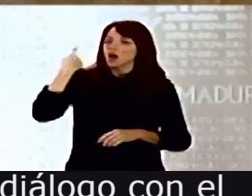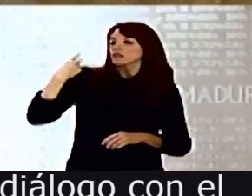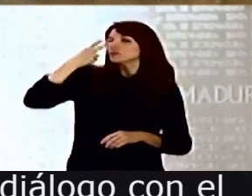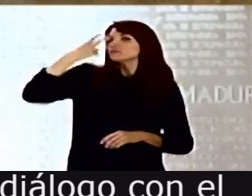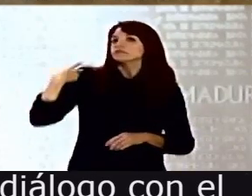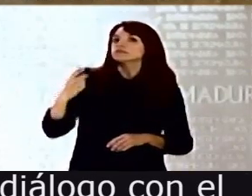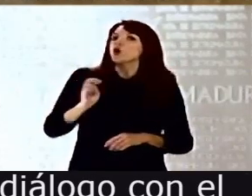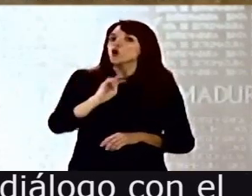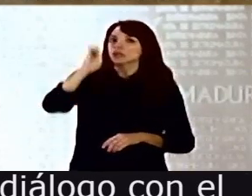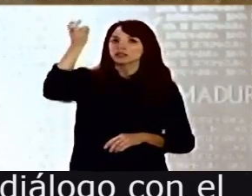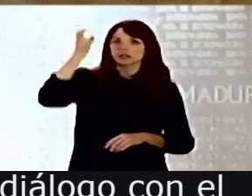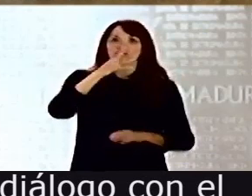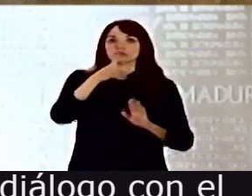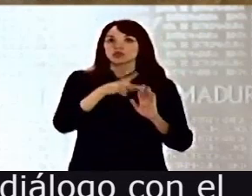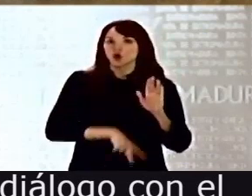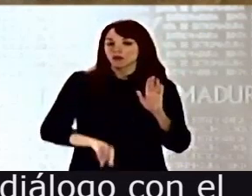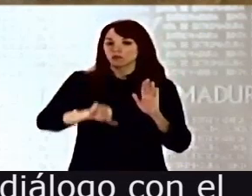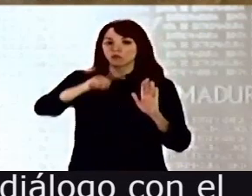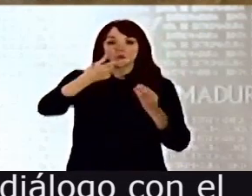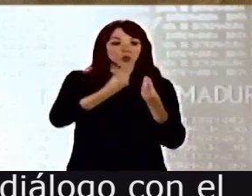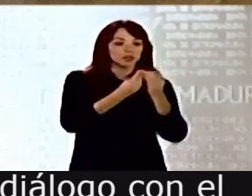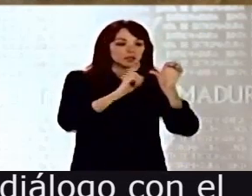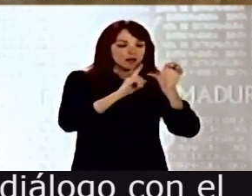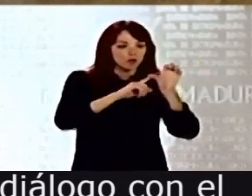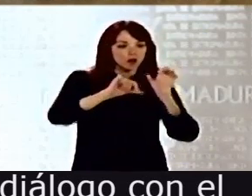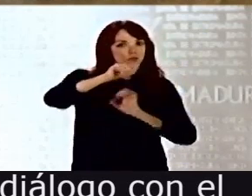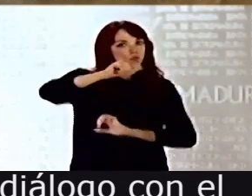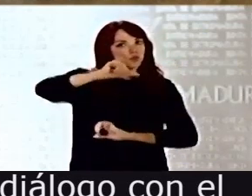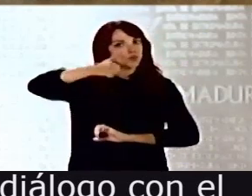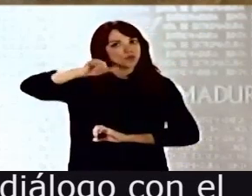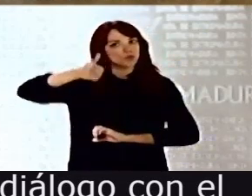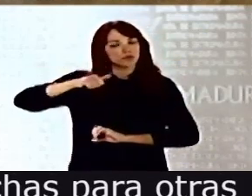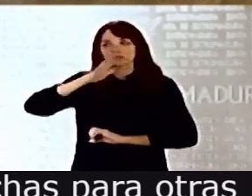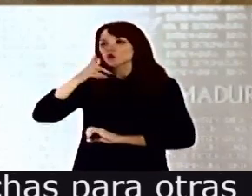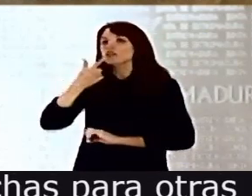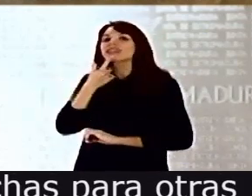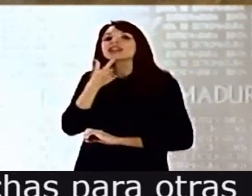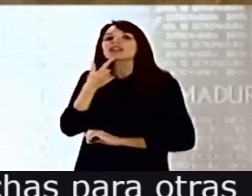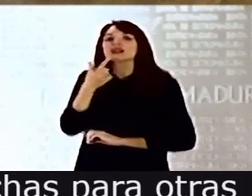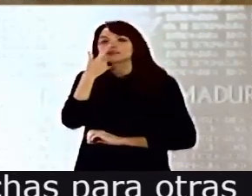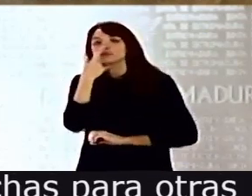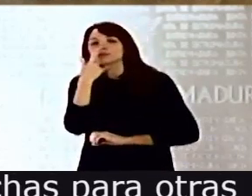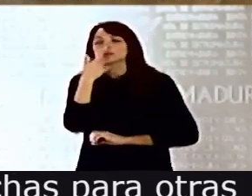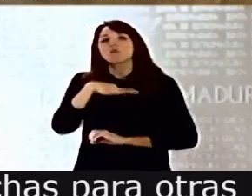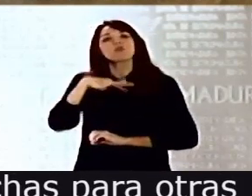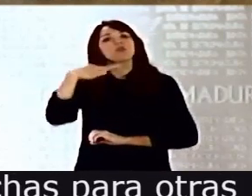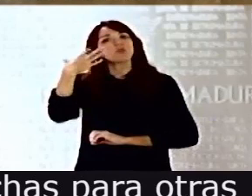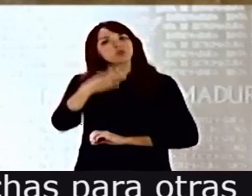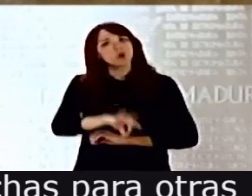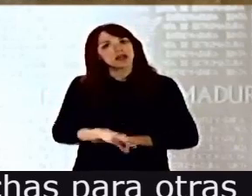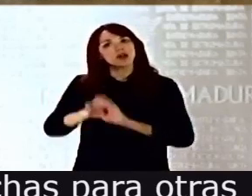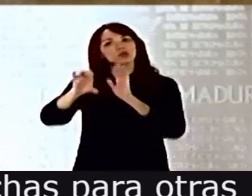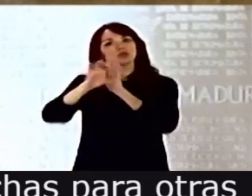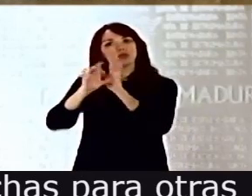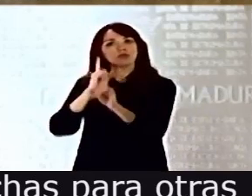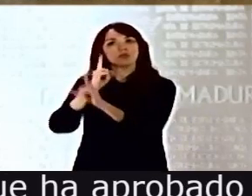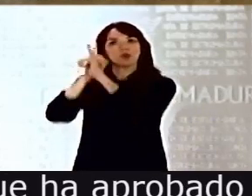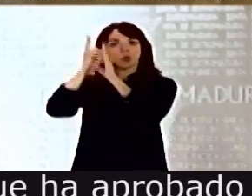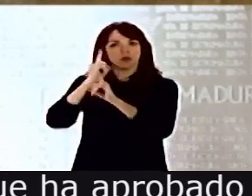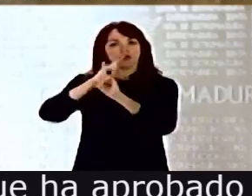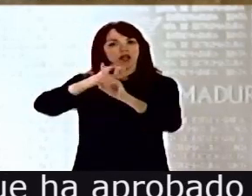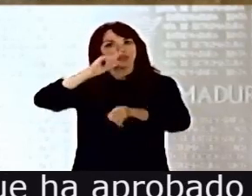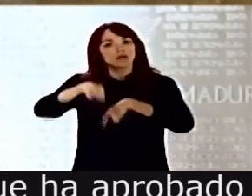también hay normas que ha aprobado la Junta de Extremadura que han tenido visos de inconstitucionalidad y que luego mediante las bilaterales y el diálogo hemos